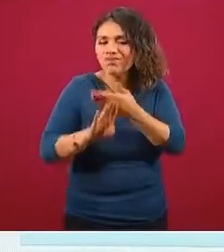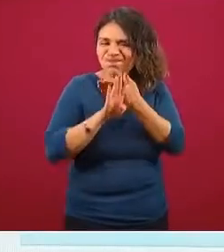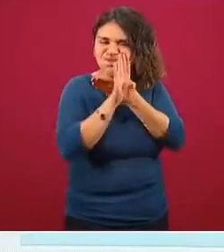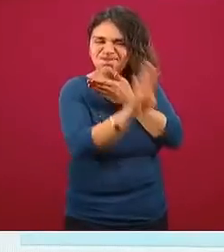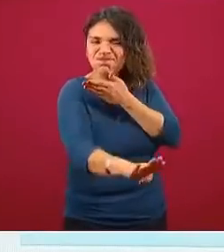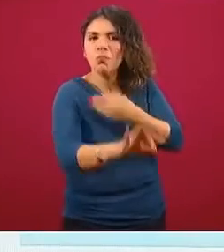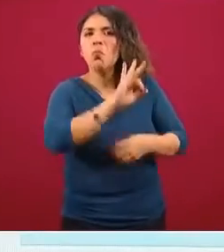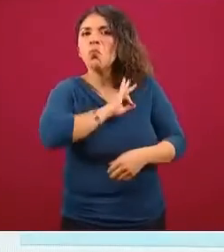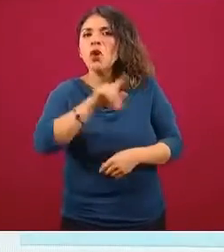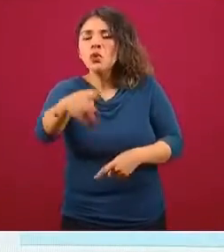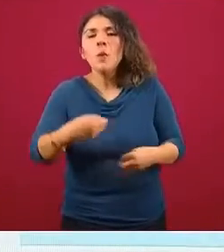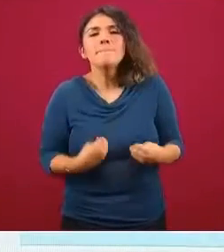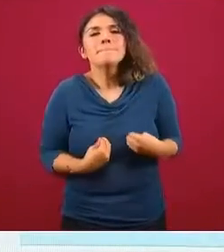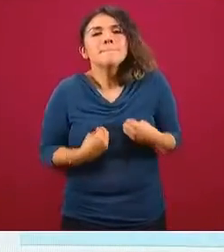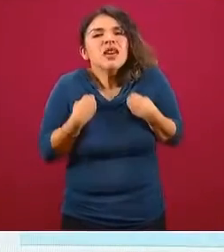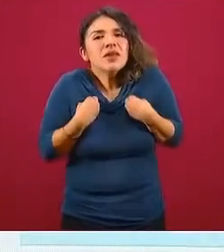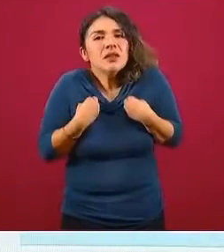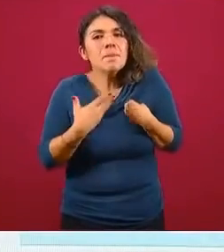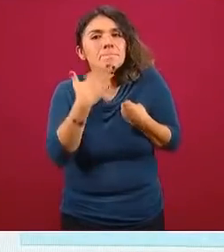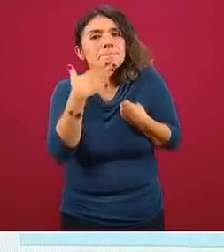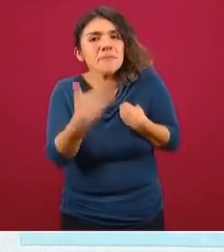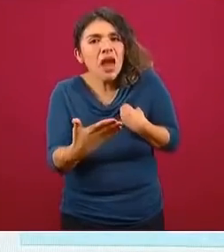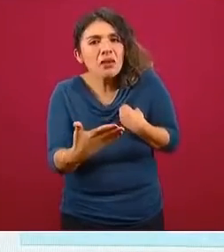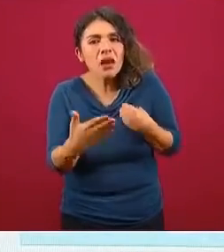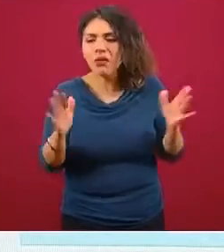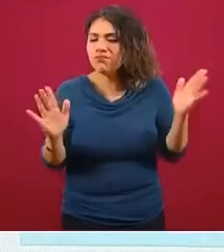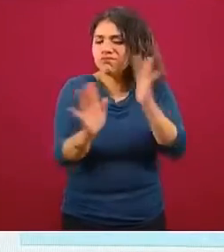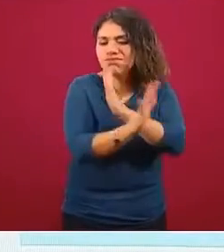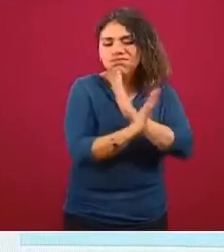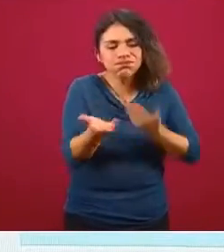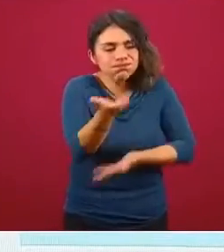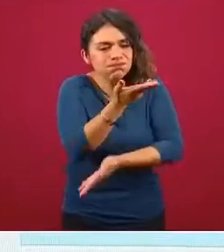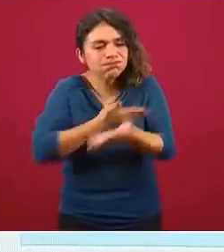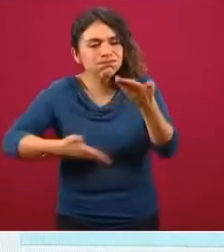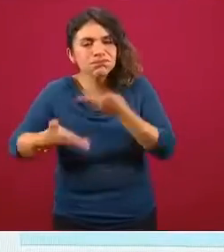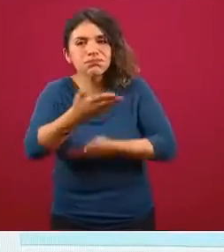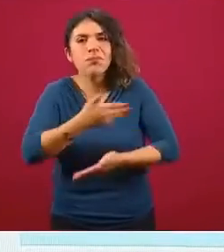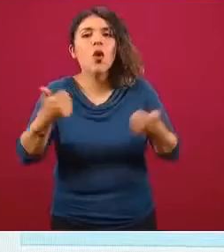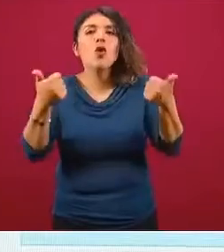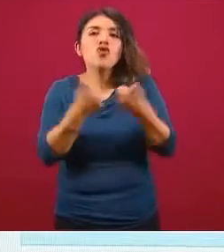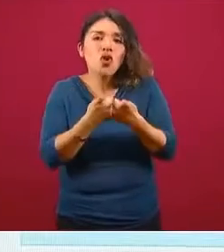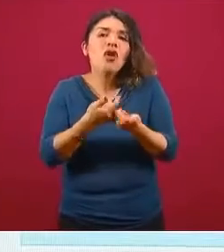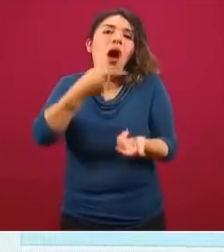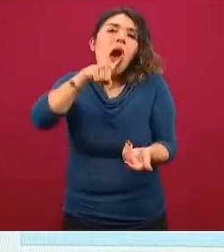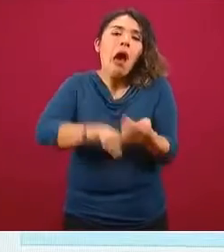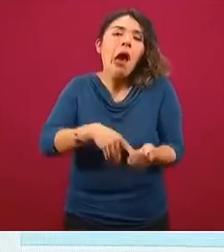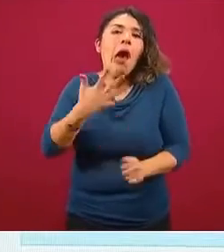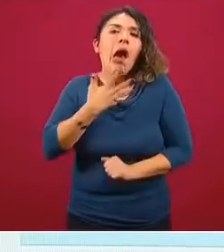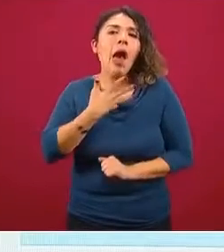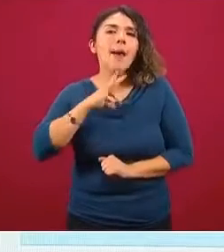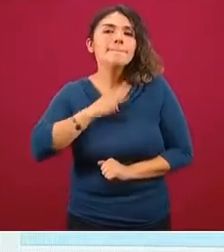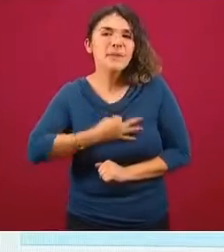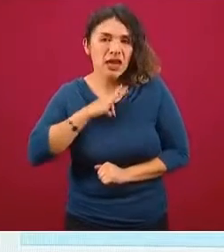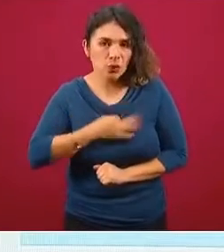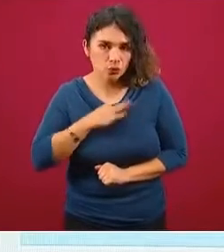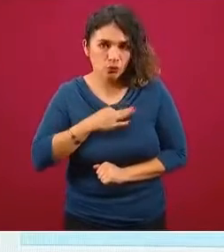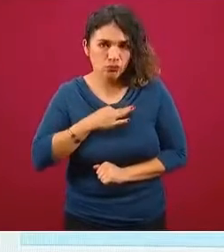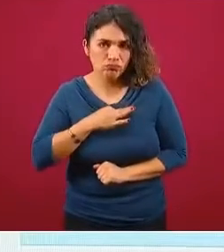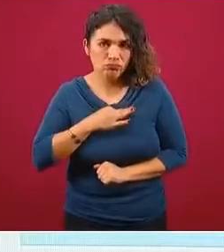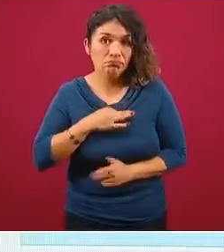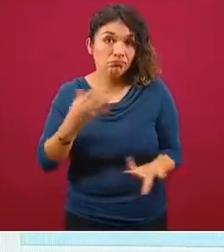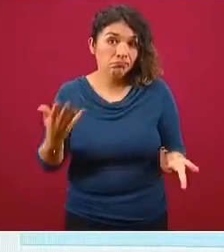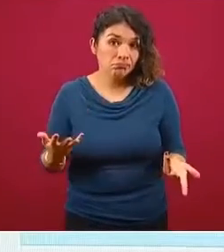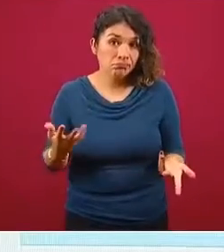que podamos vivir, literalmente vivir, convivir en presencia de este virus, con las